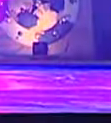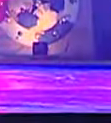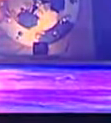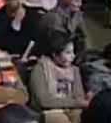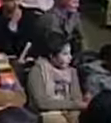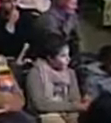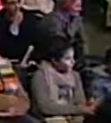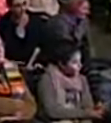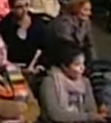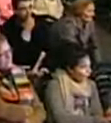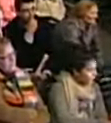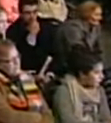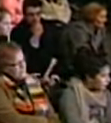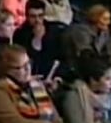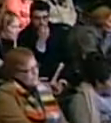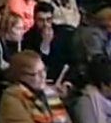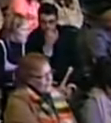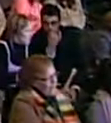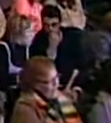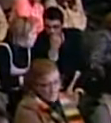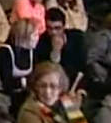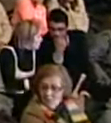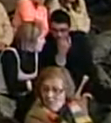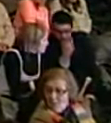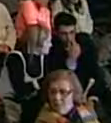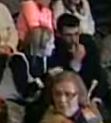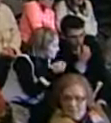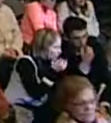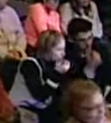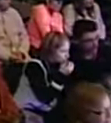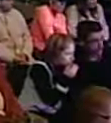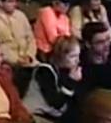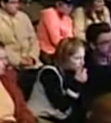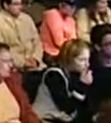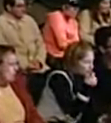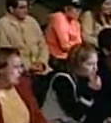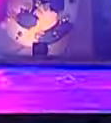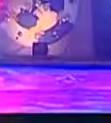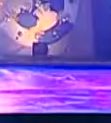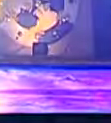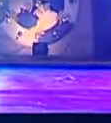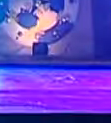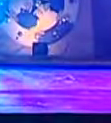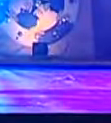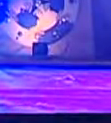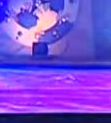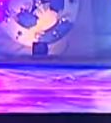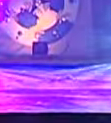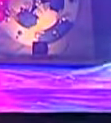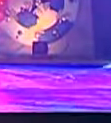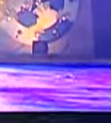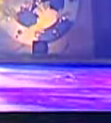muy bien. A continuación hay que comprobar cómo suenan esas palmas. Más fuerte, más